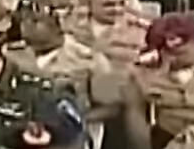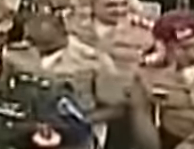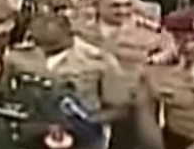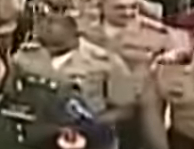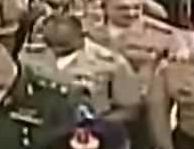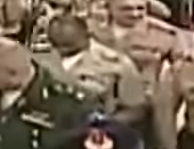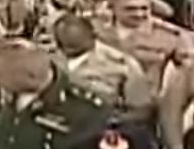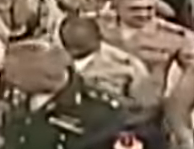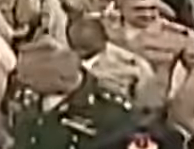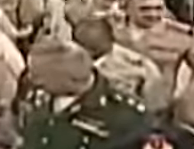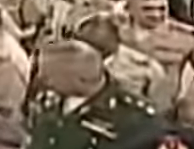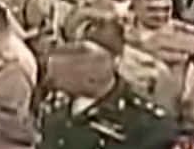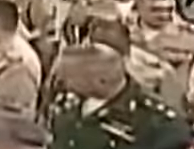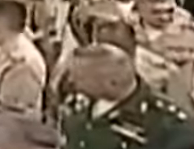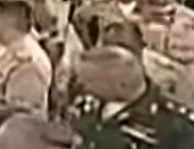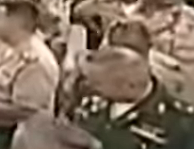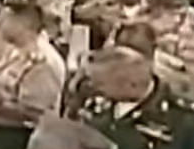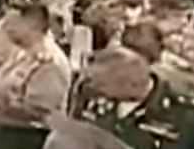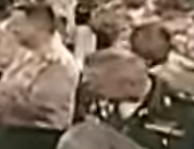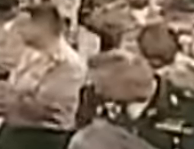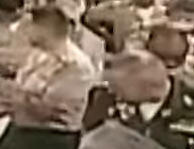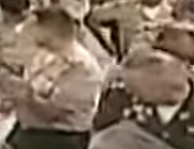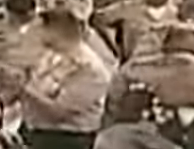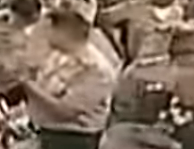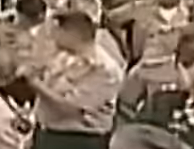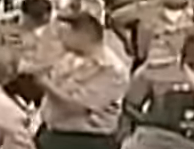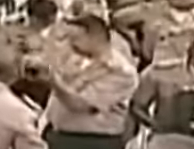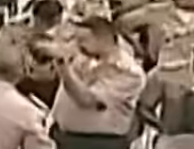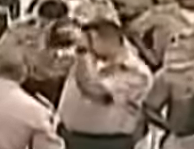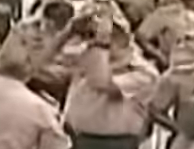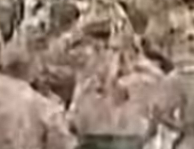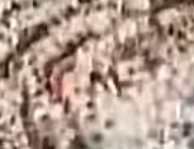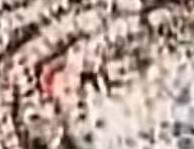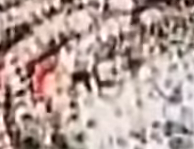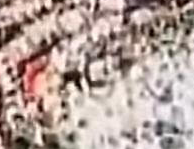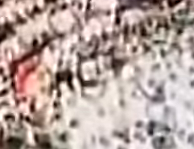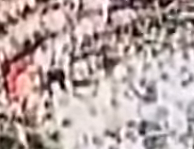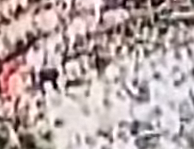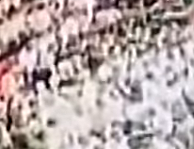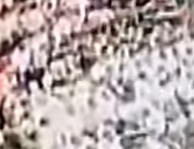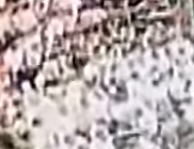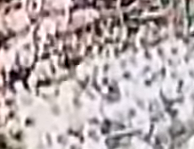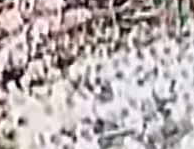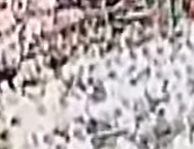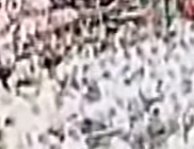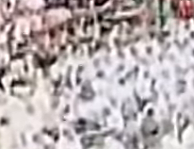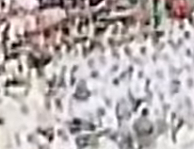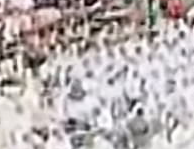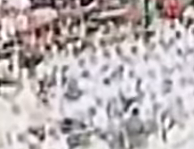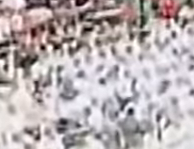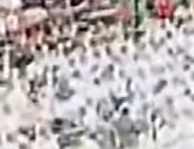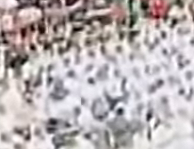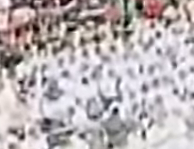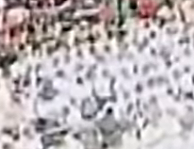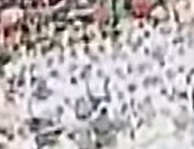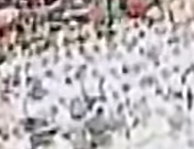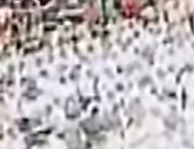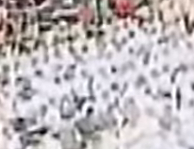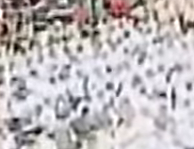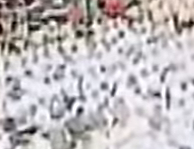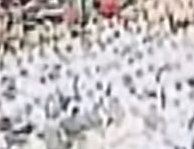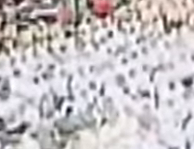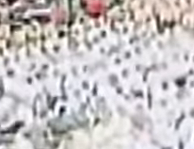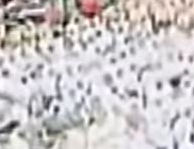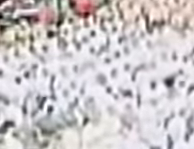nosotros nacimos el día que la patria dijo presente, estamos en el camino de la valentía y el patriotismo. La información que nosotros podemos compartir con ustedes a esta